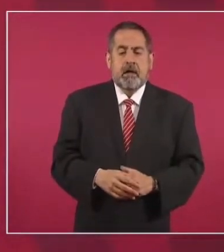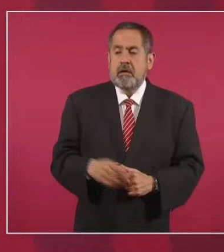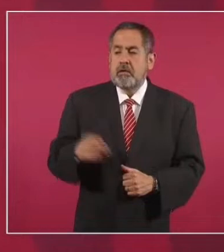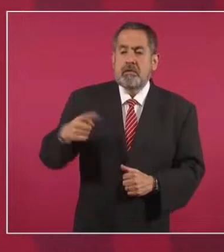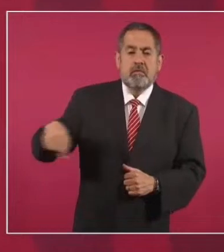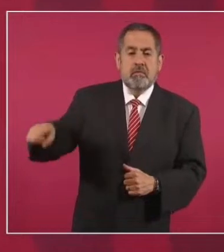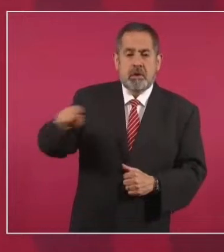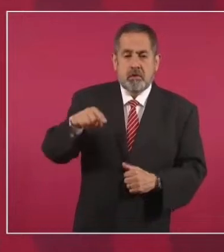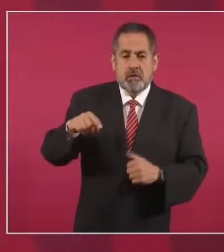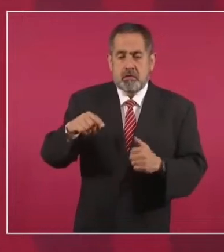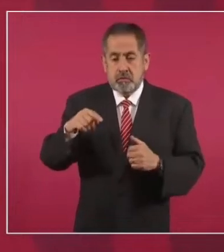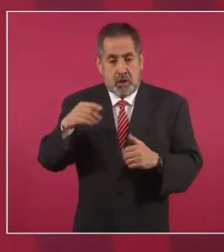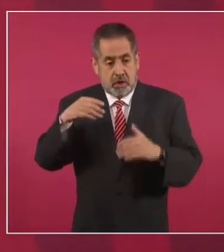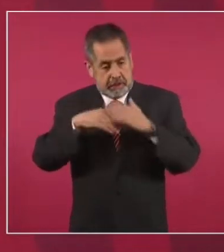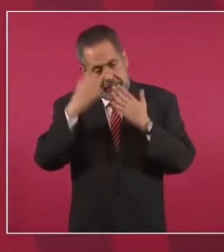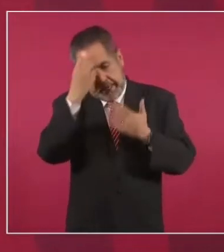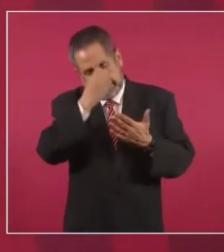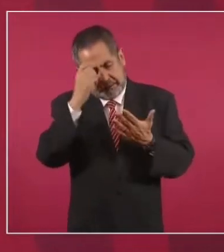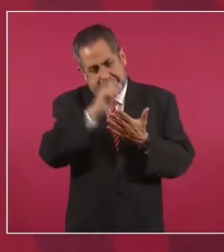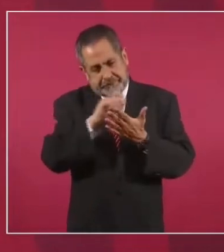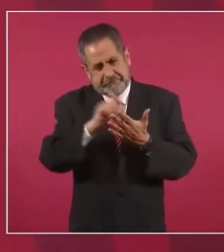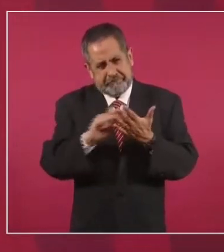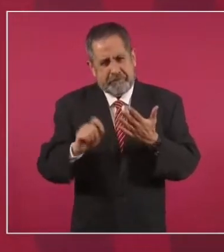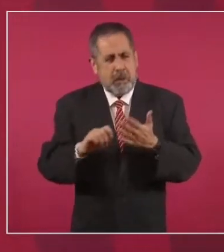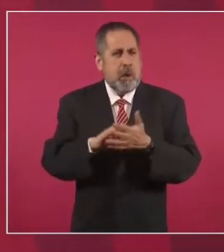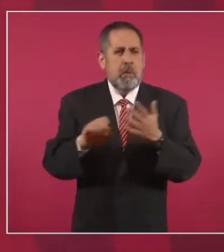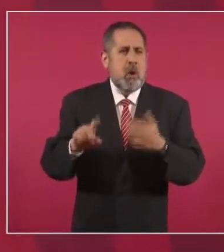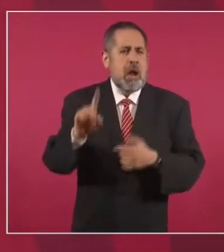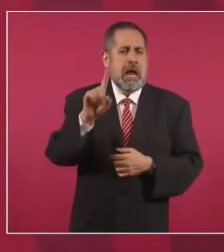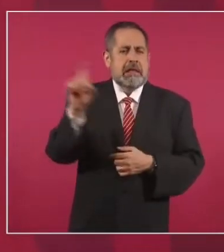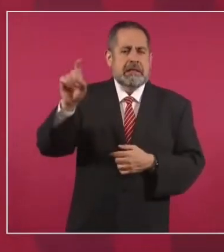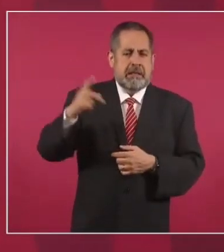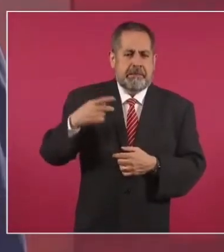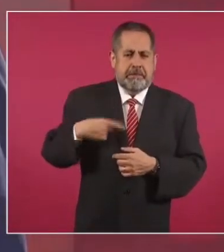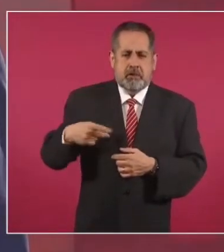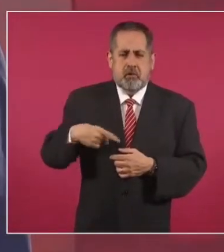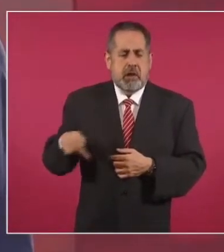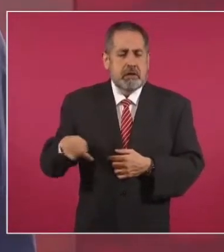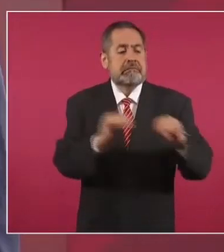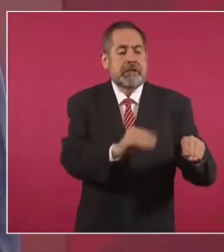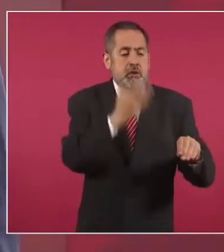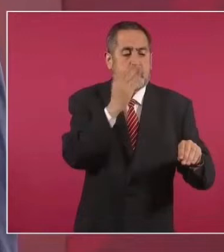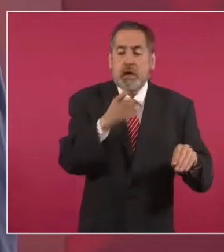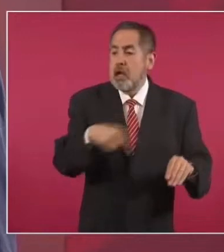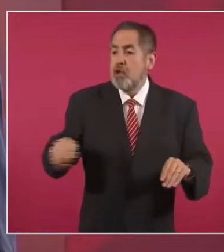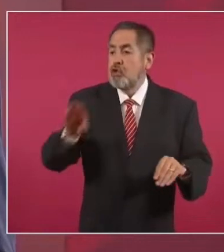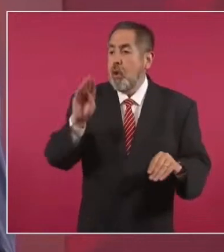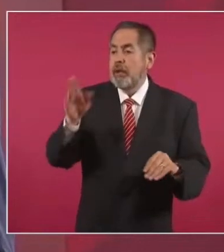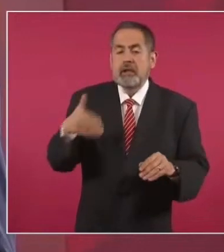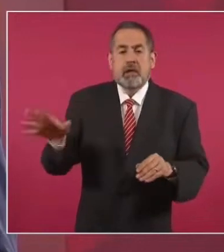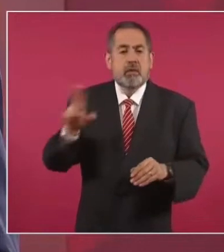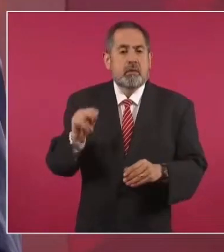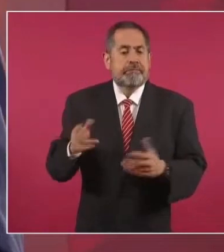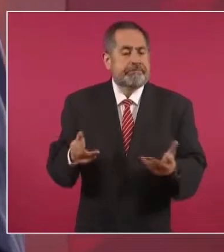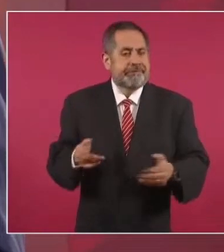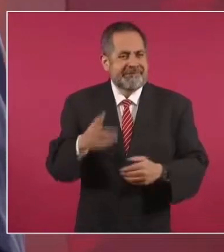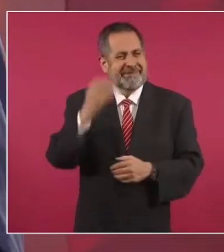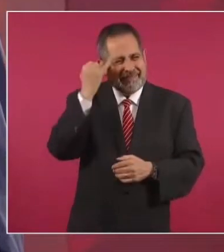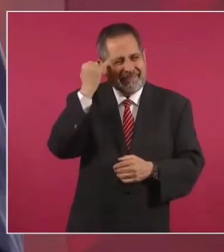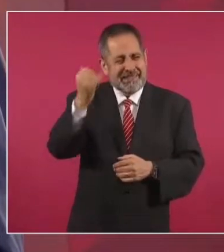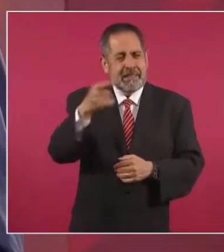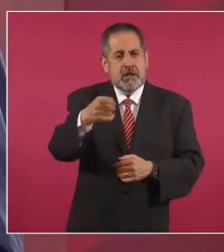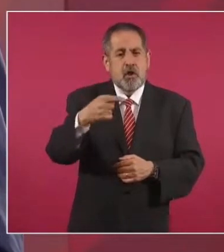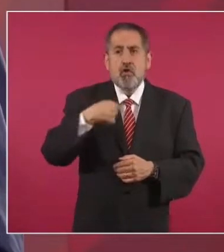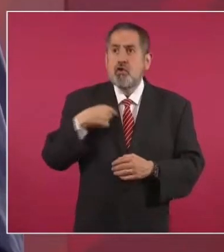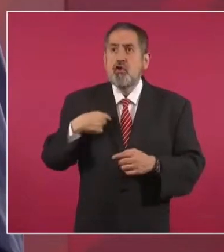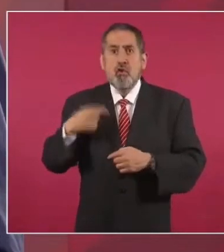presentaban examen de admisión 100, entraban 10. Cuando yo vine